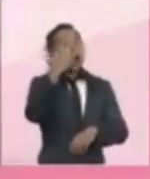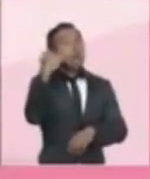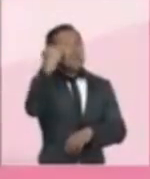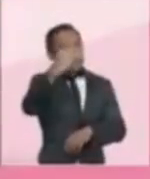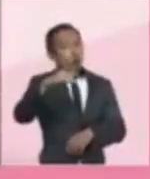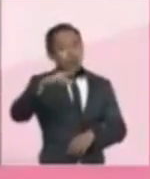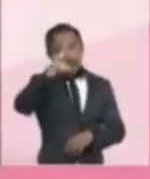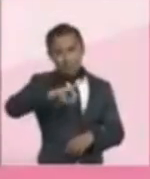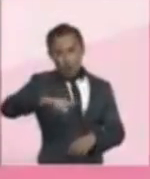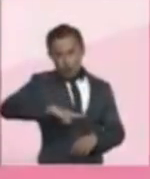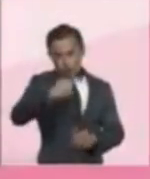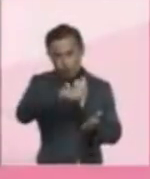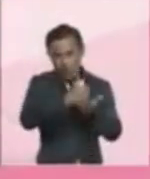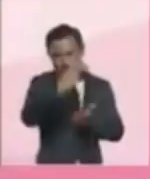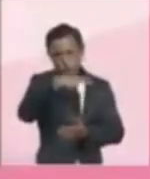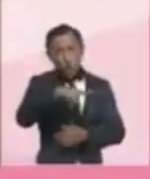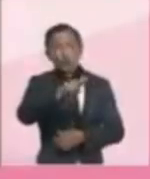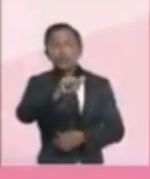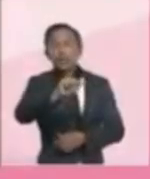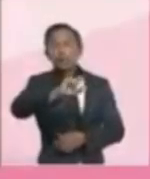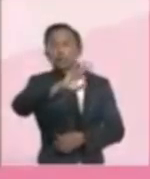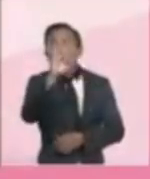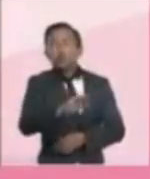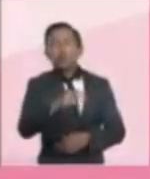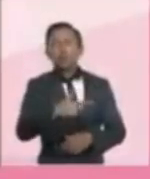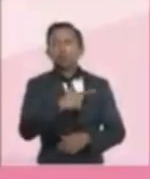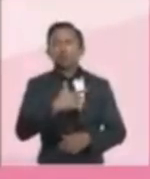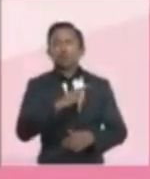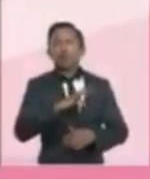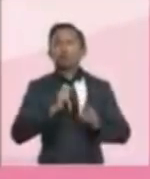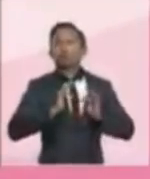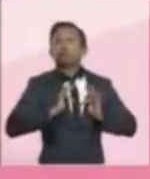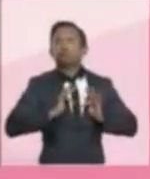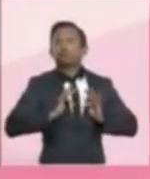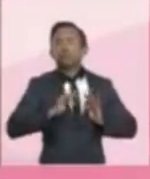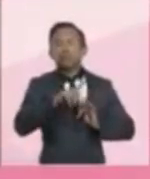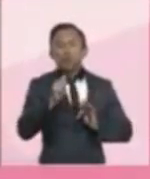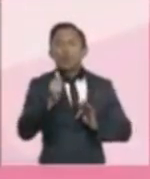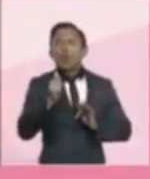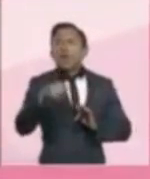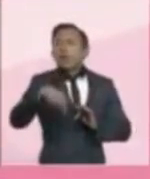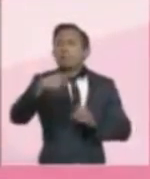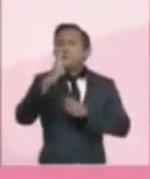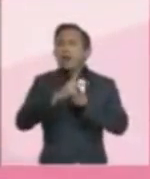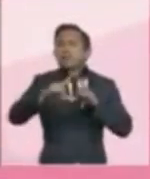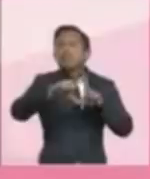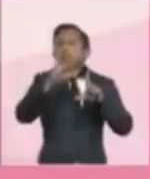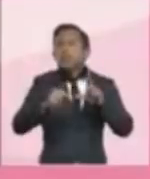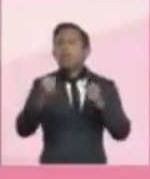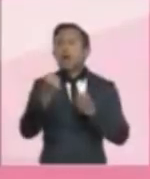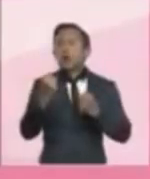86% de la ciudadanía se sentía inseguro. 4 de cada 10 robos de vehículo en el país eran en la